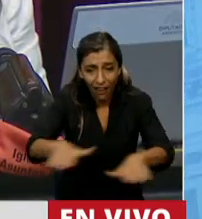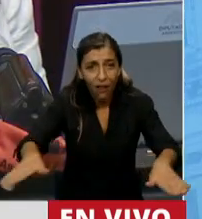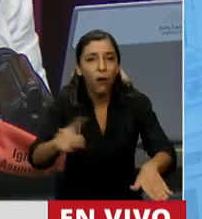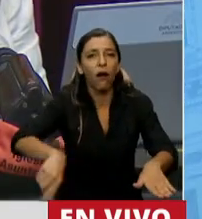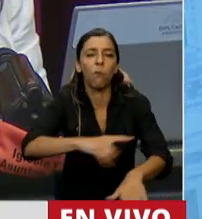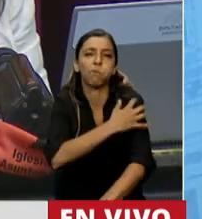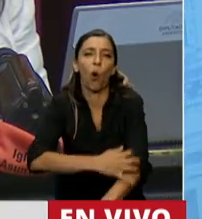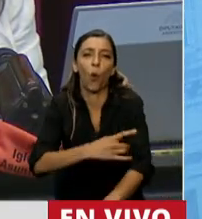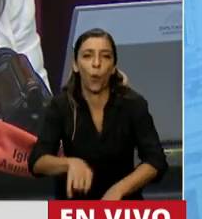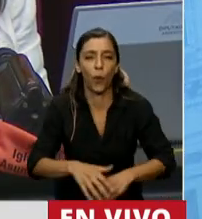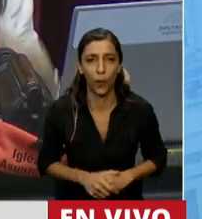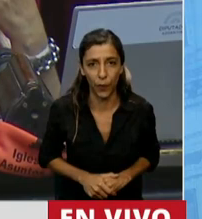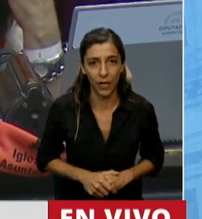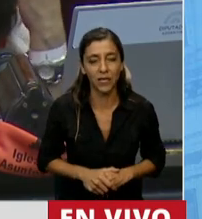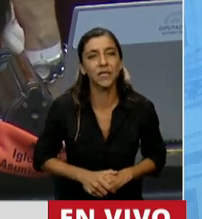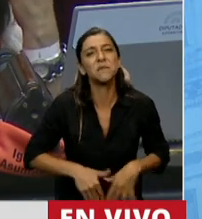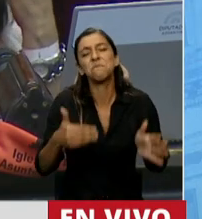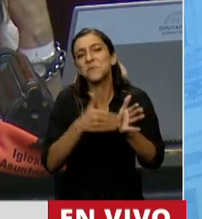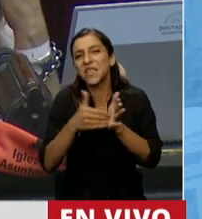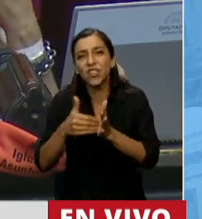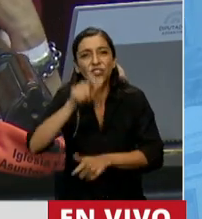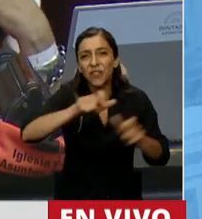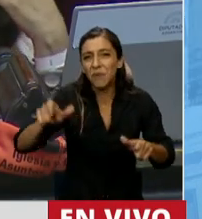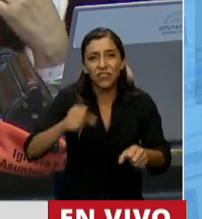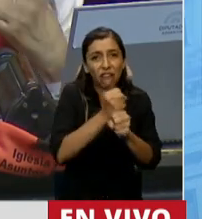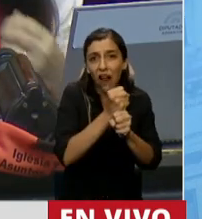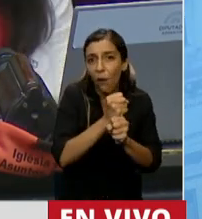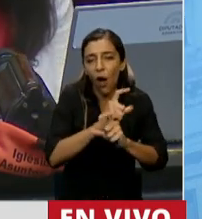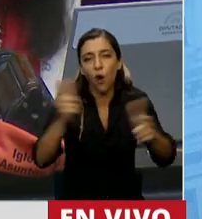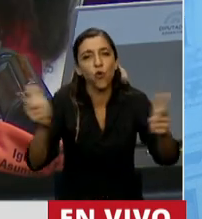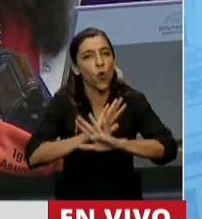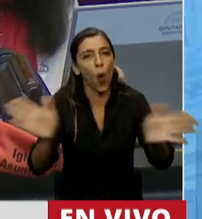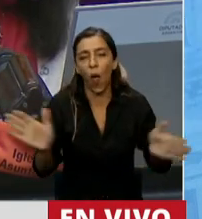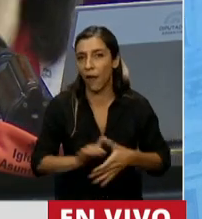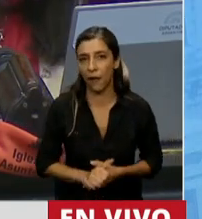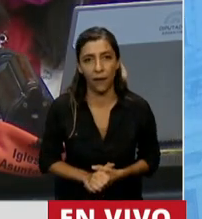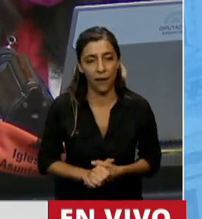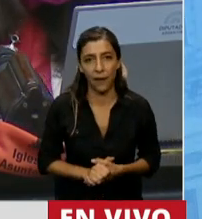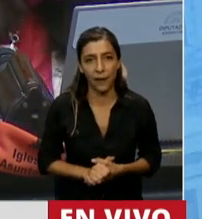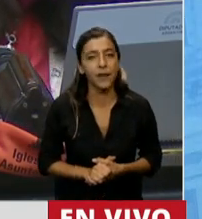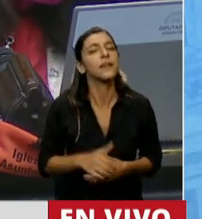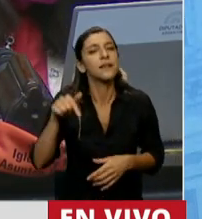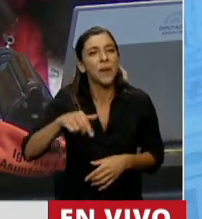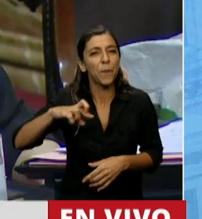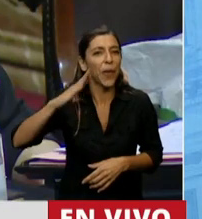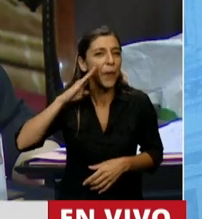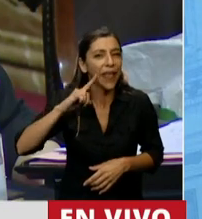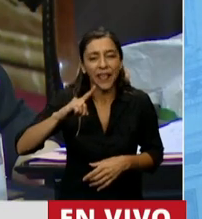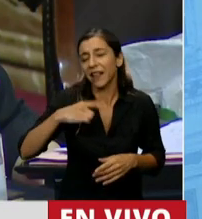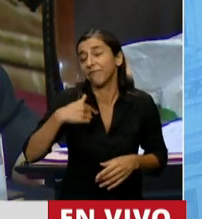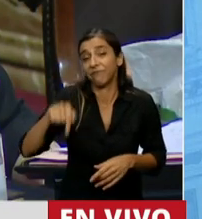millones de puestos de trabajo perdidos. La caída del Producto Bruto más importante de la